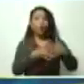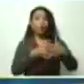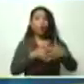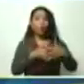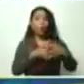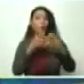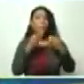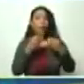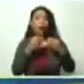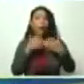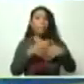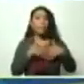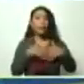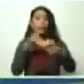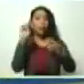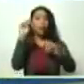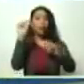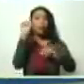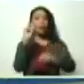CITGO